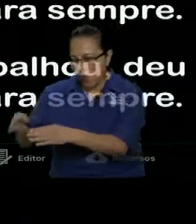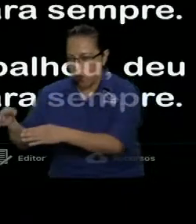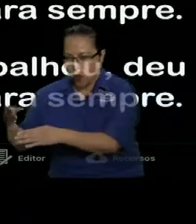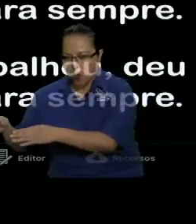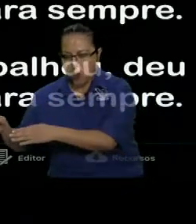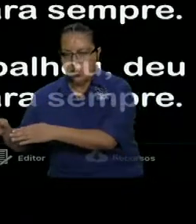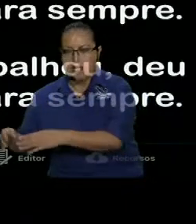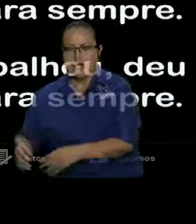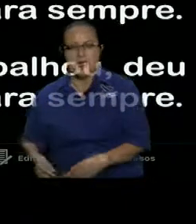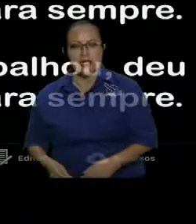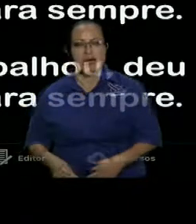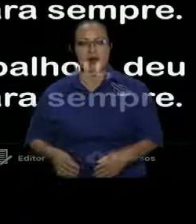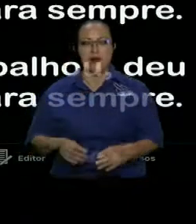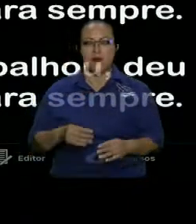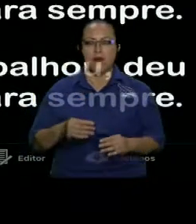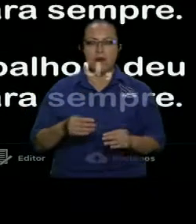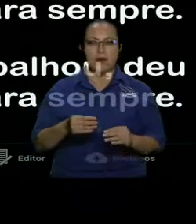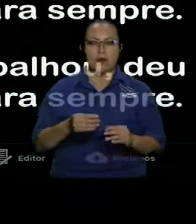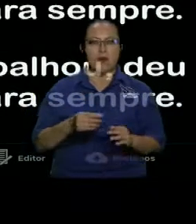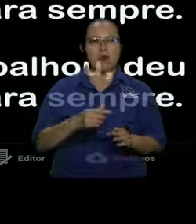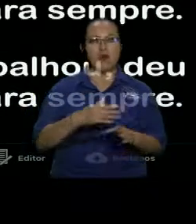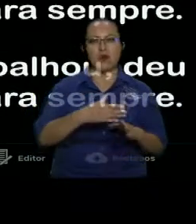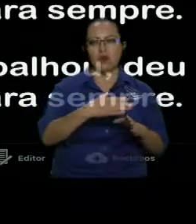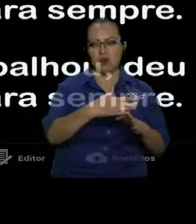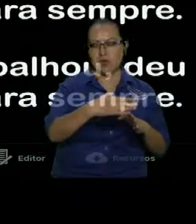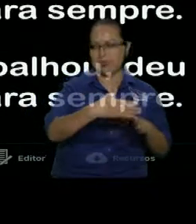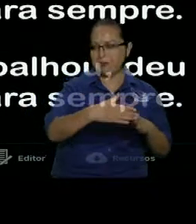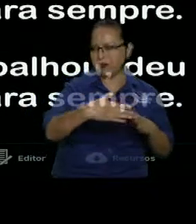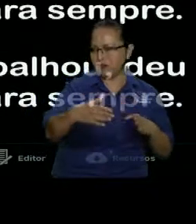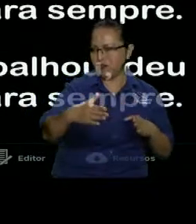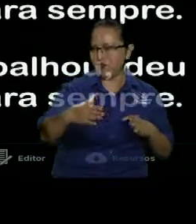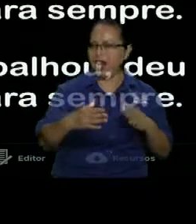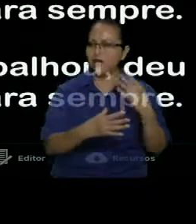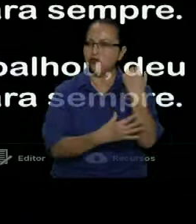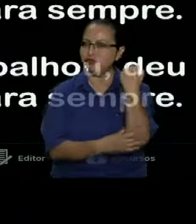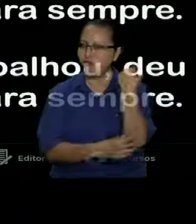original. Repartió con largueza a los pobres.